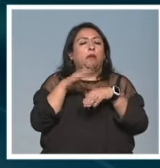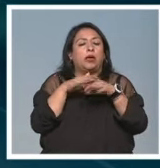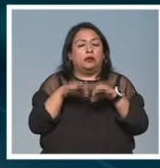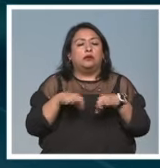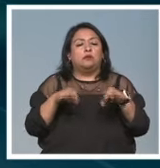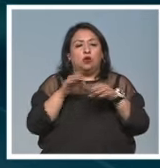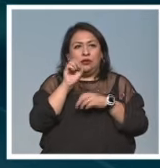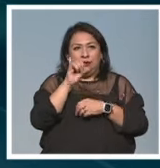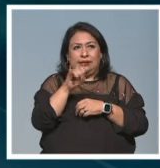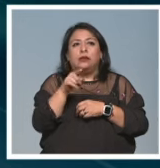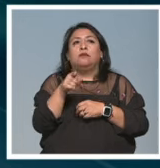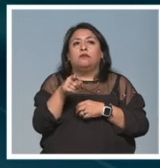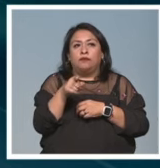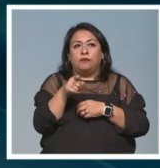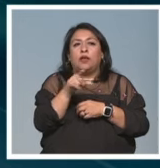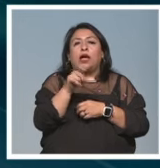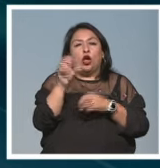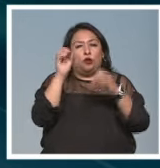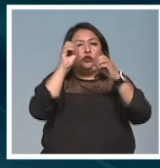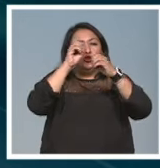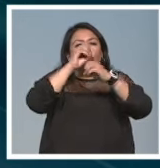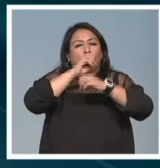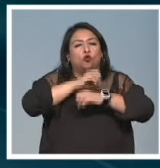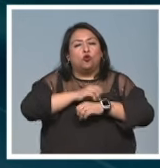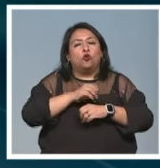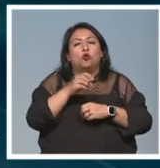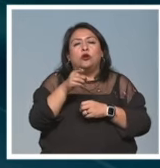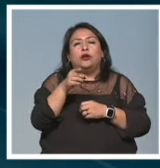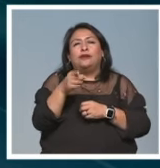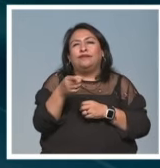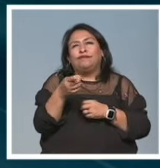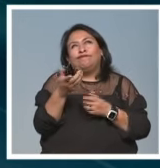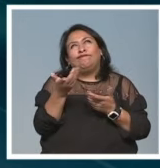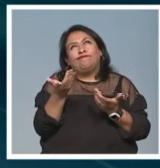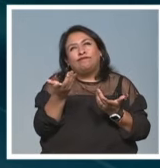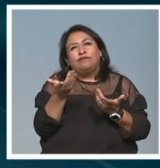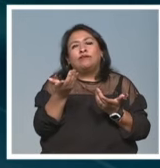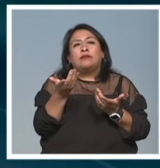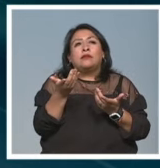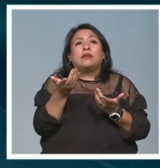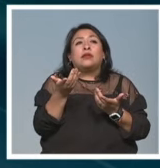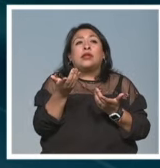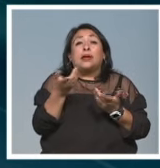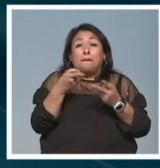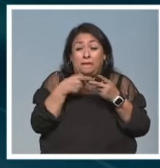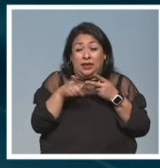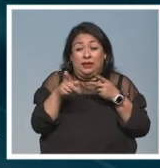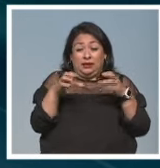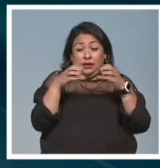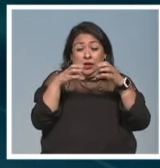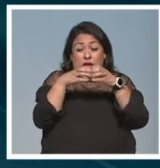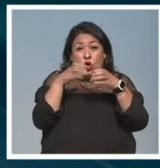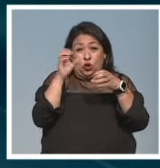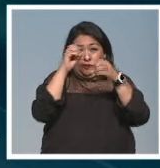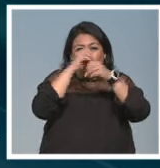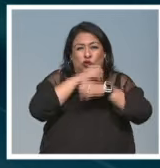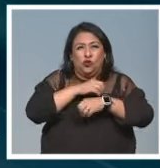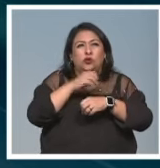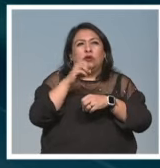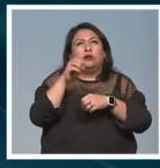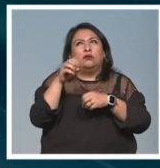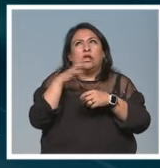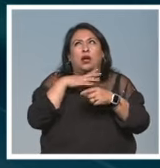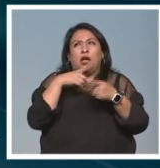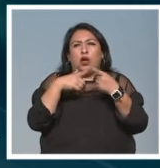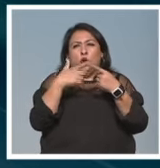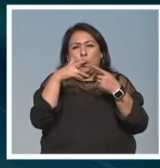importantes de la escena oscura, ¿no? De estos, digamos, ya que nace la escena, pues sí, estamos Hueco,